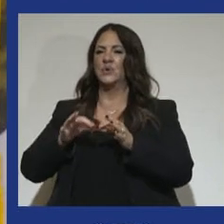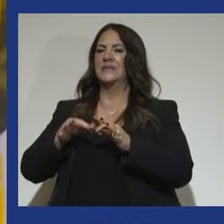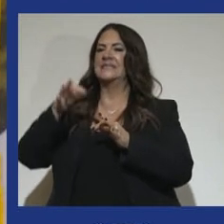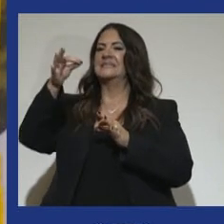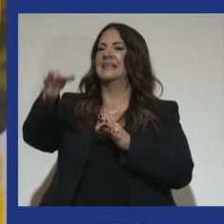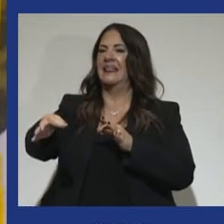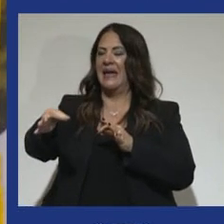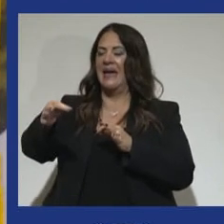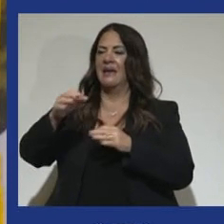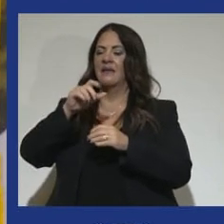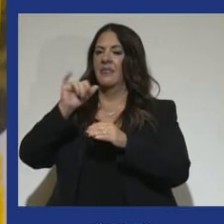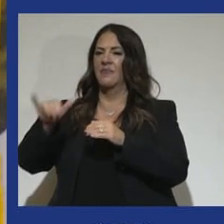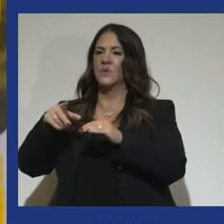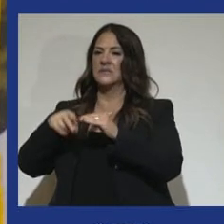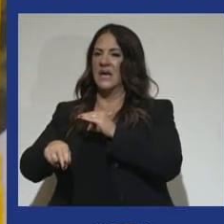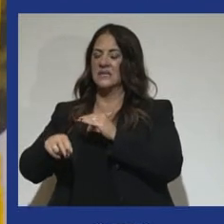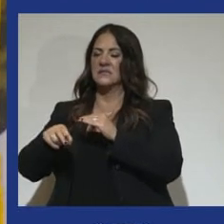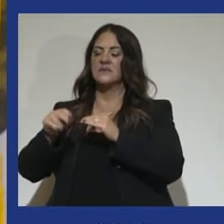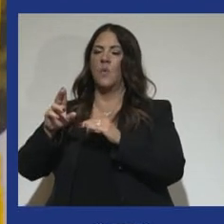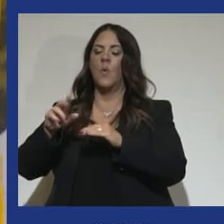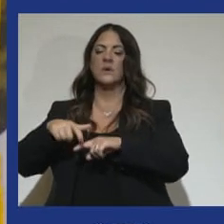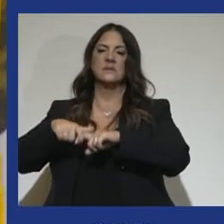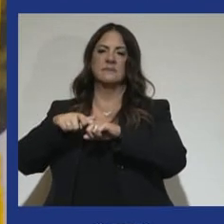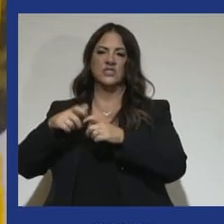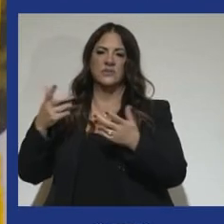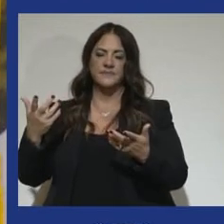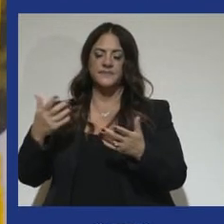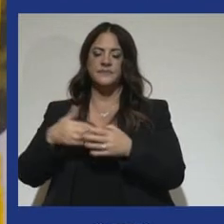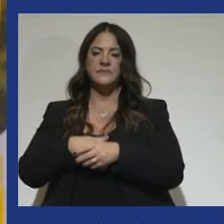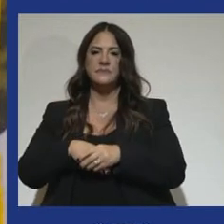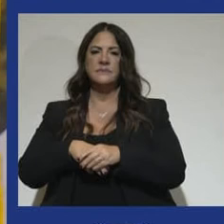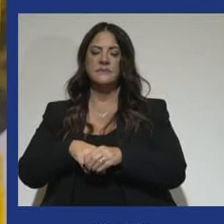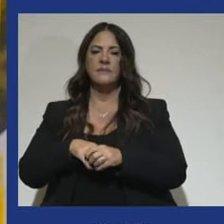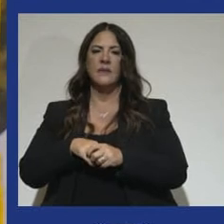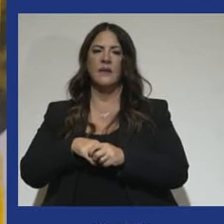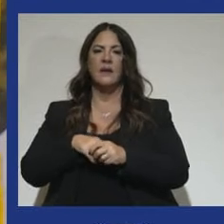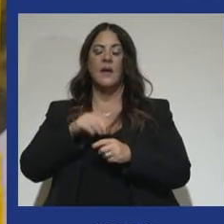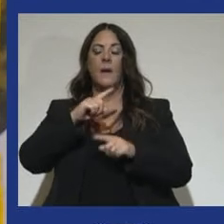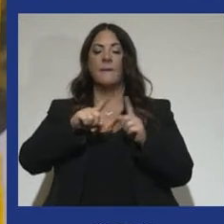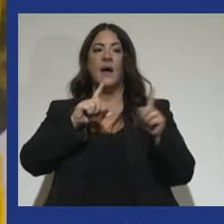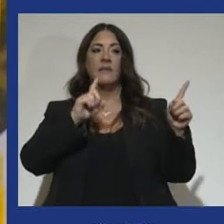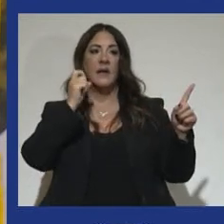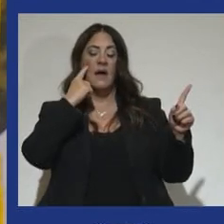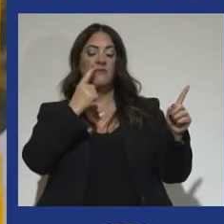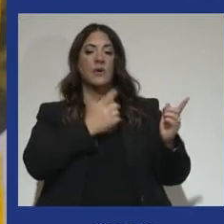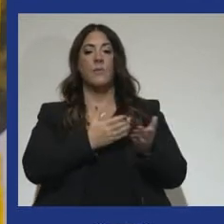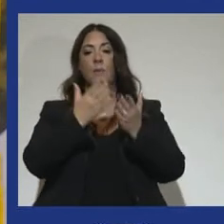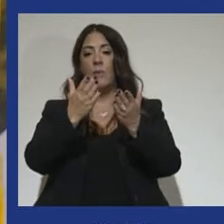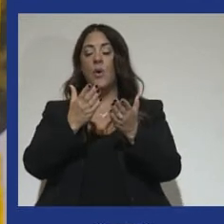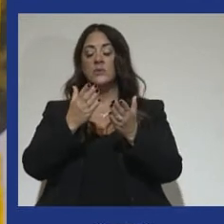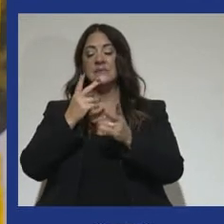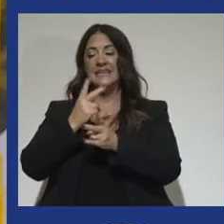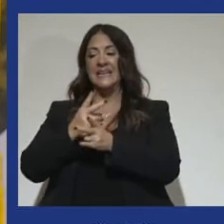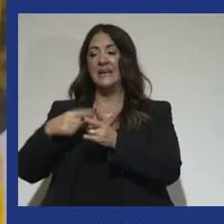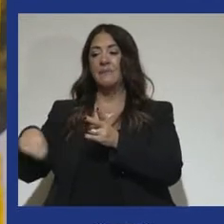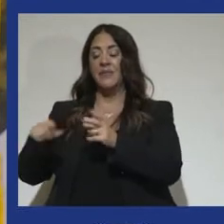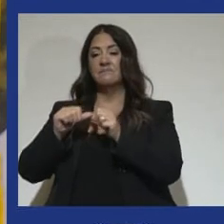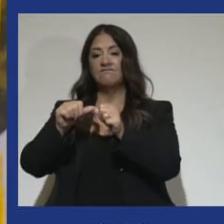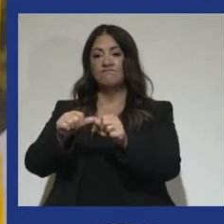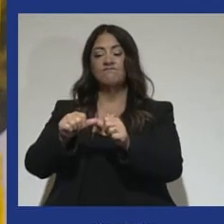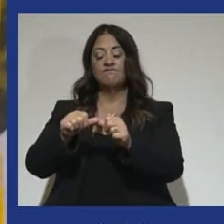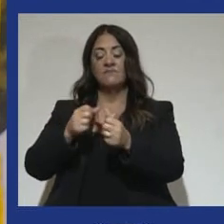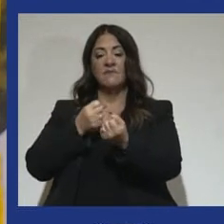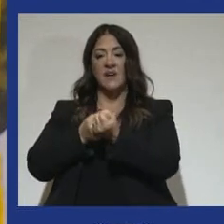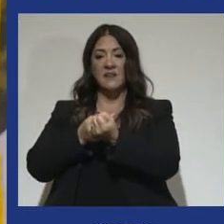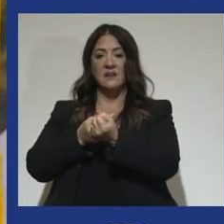a retrasar esas de esas suspensiones hemos propuesto que